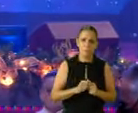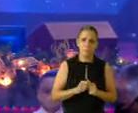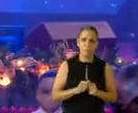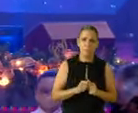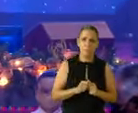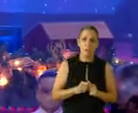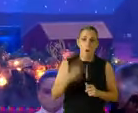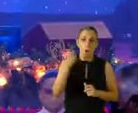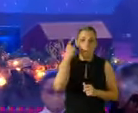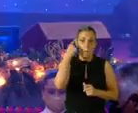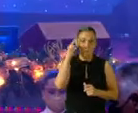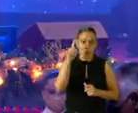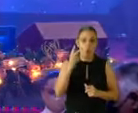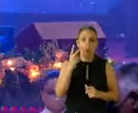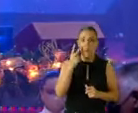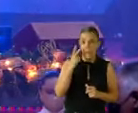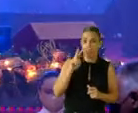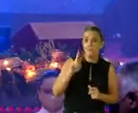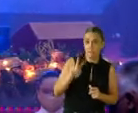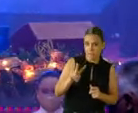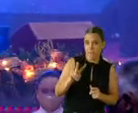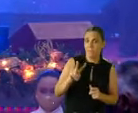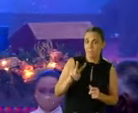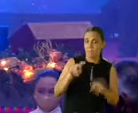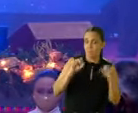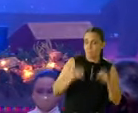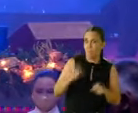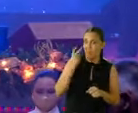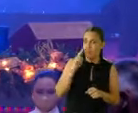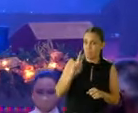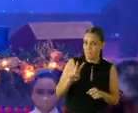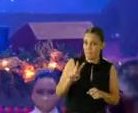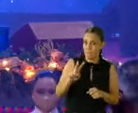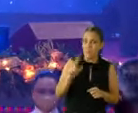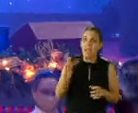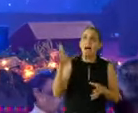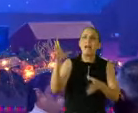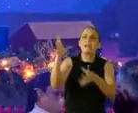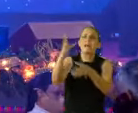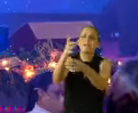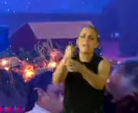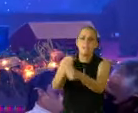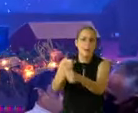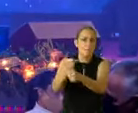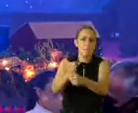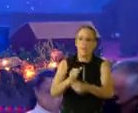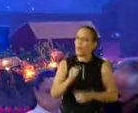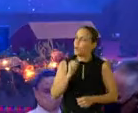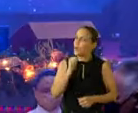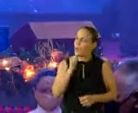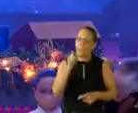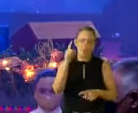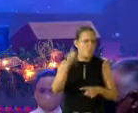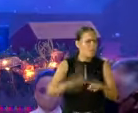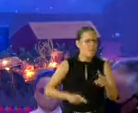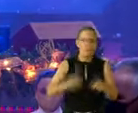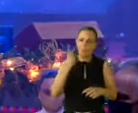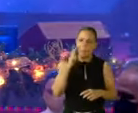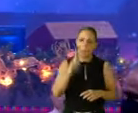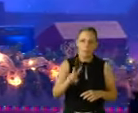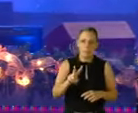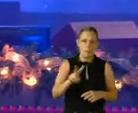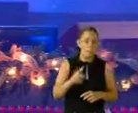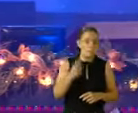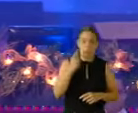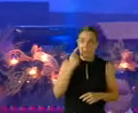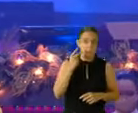misterio poderoso. ¿Alguien celebra esto? Es que nosotros operamos, no es por vista, es por fe. Y yo declaro en el nombre del